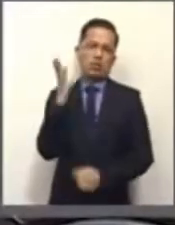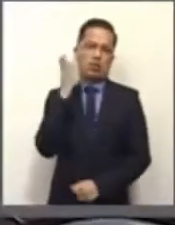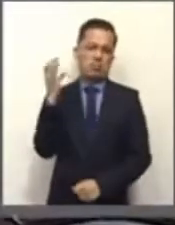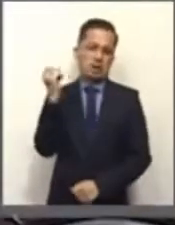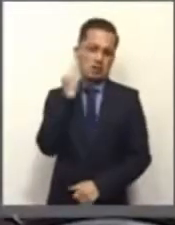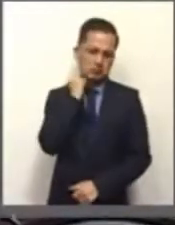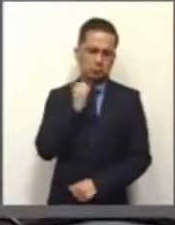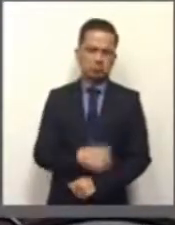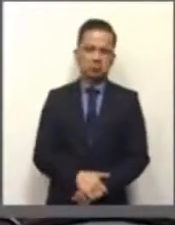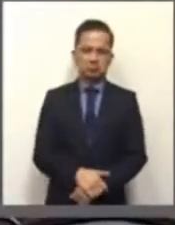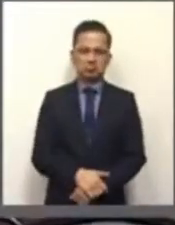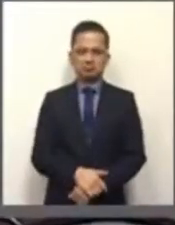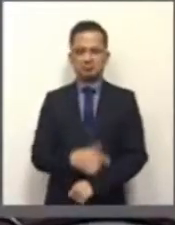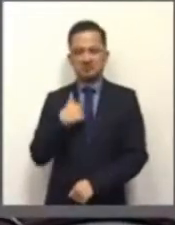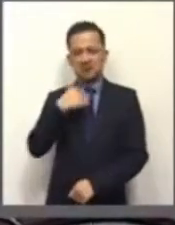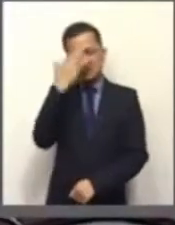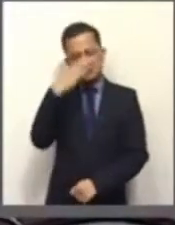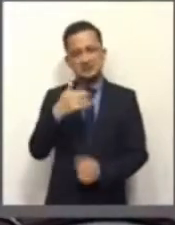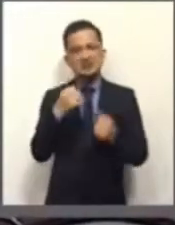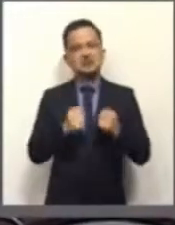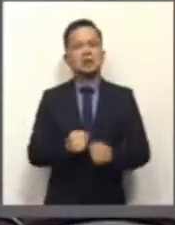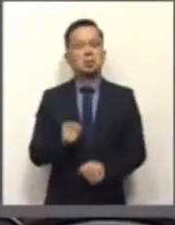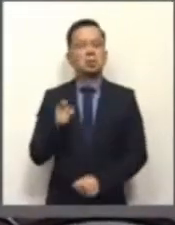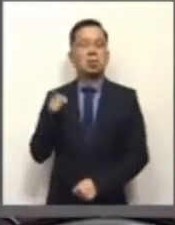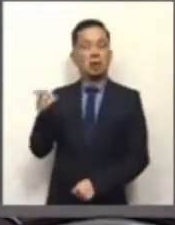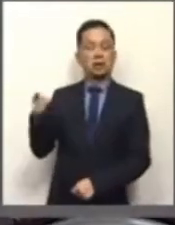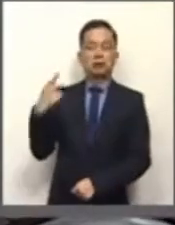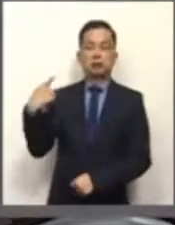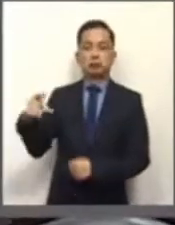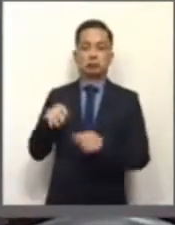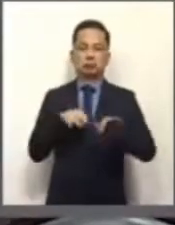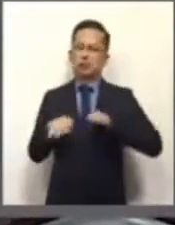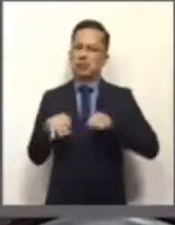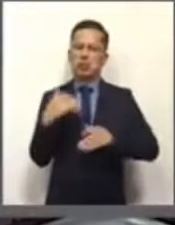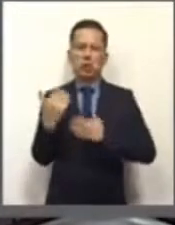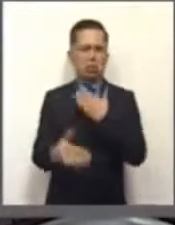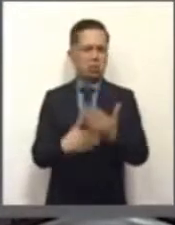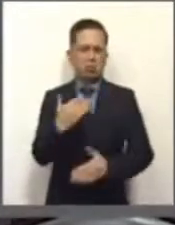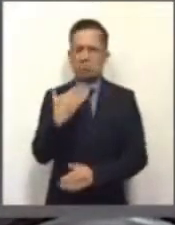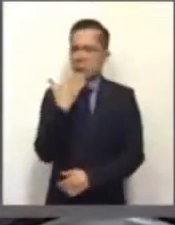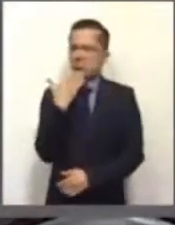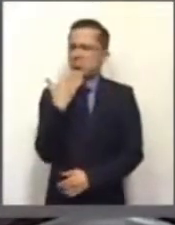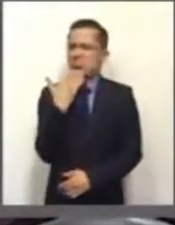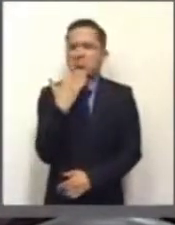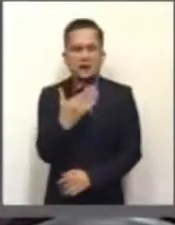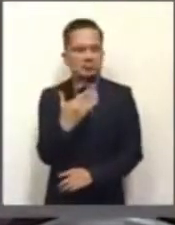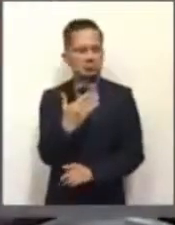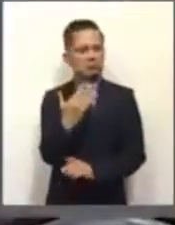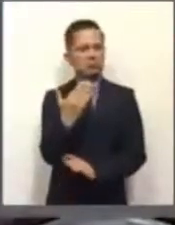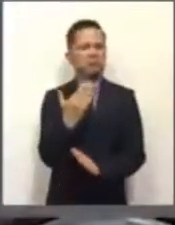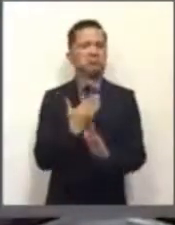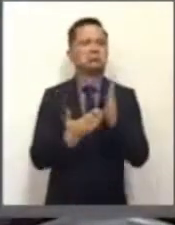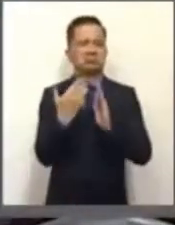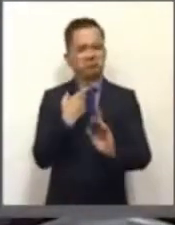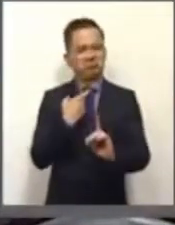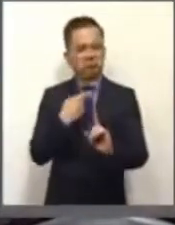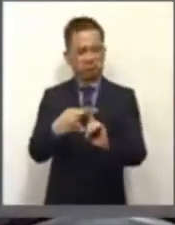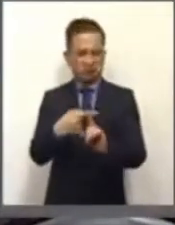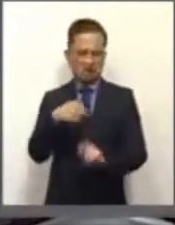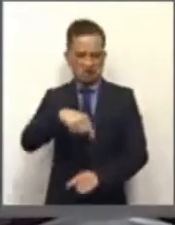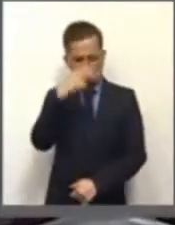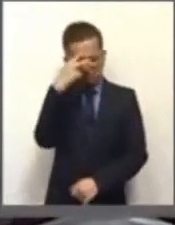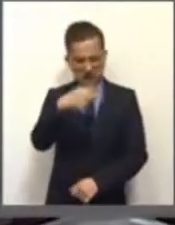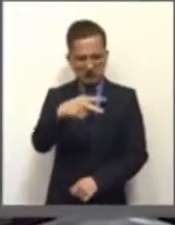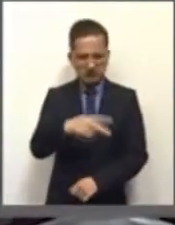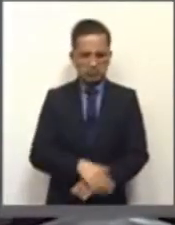seguro que tendrá una labor muy, muy positiva para el país.